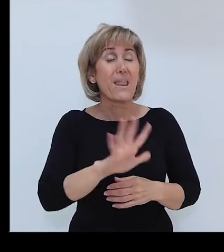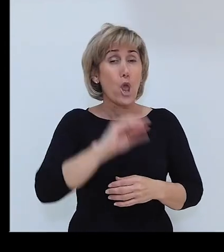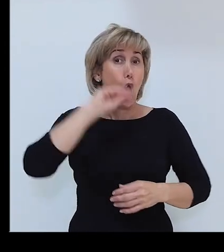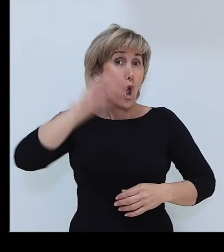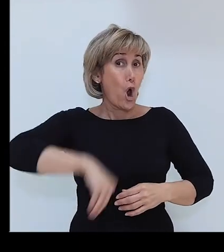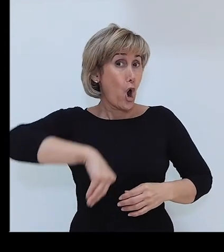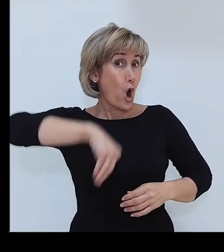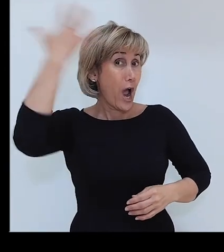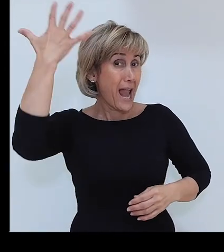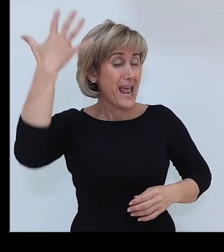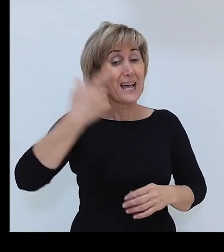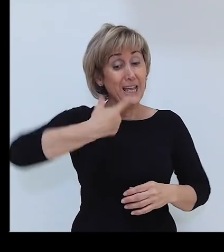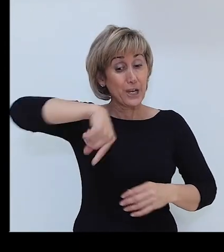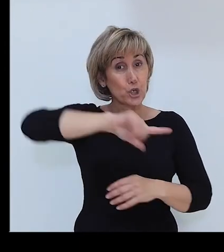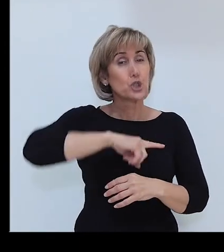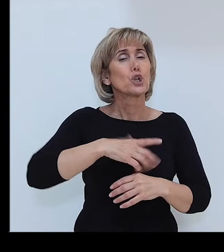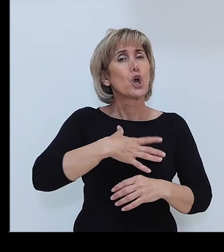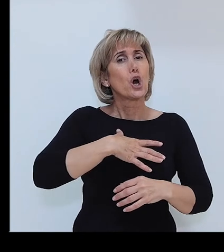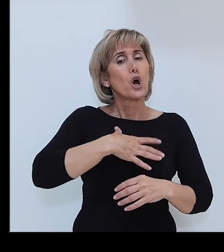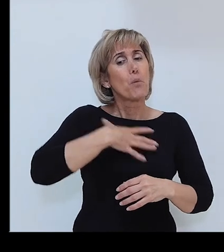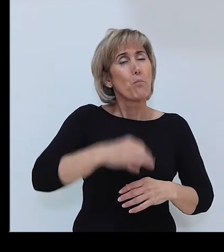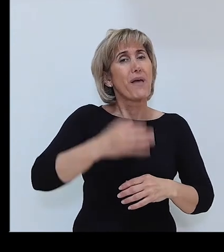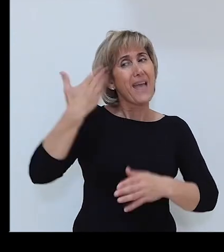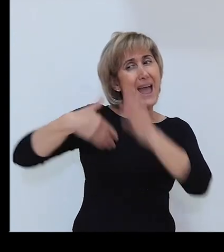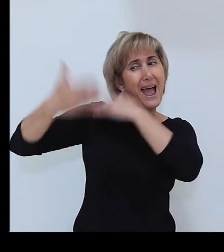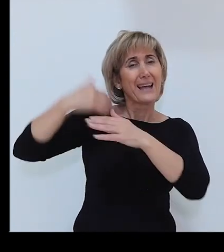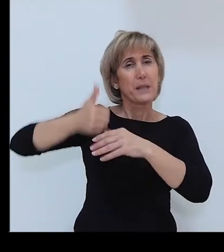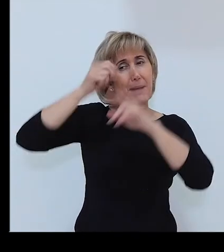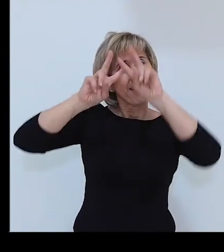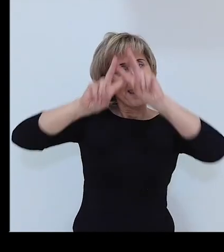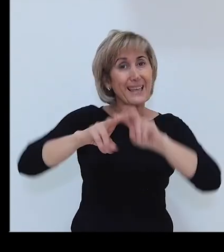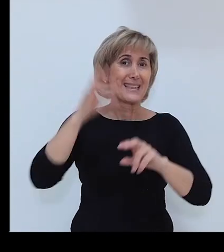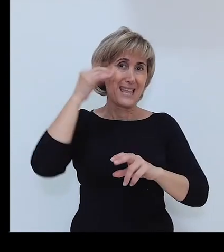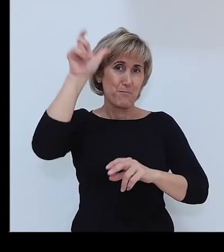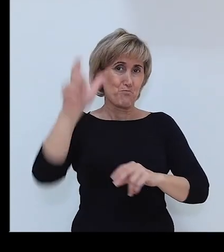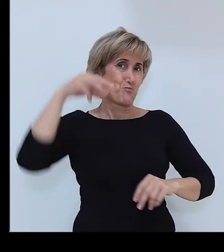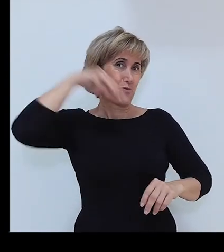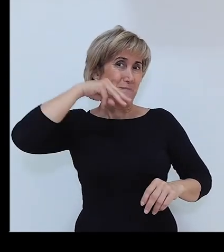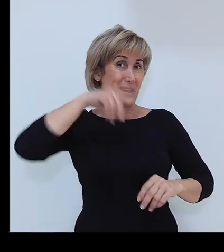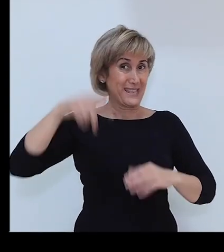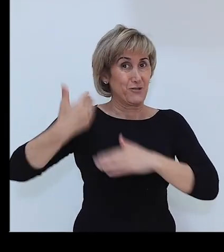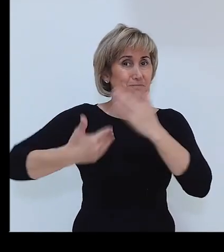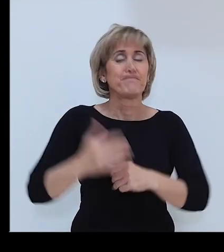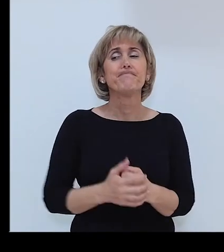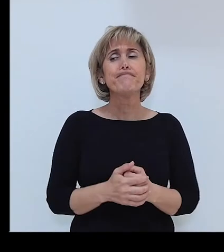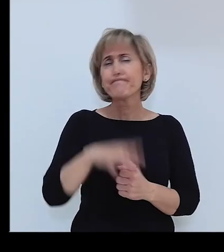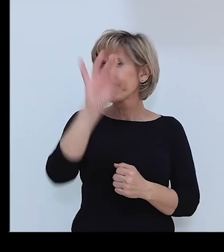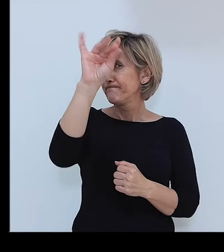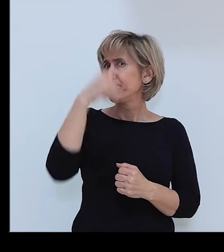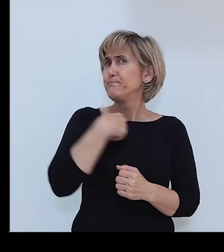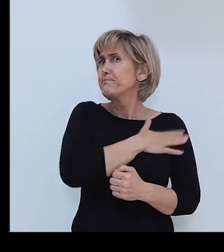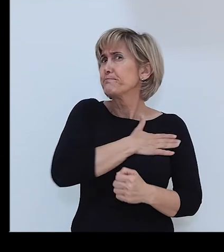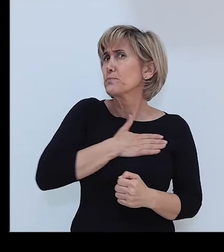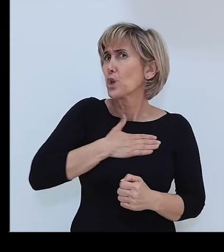por este proyecto, pues me parece que ojalá hubiésemos tenido muchísima más trayectoria en el análisis de